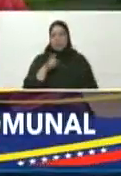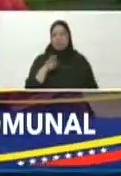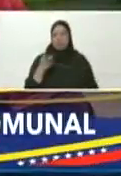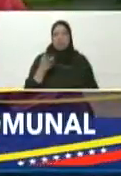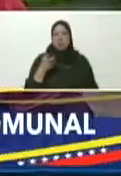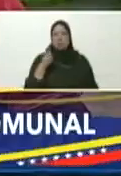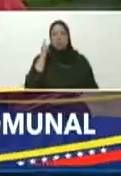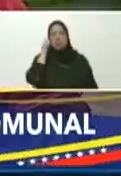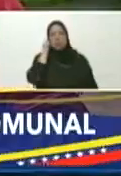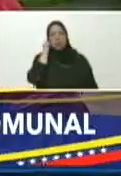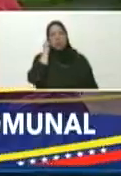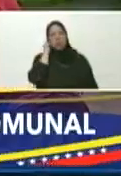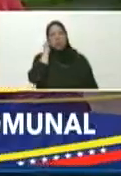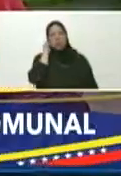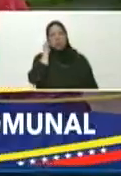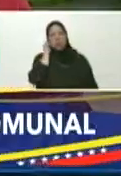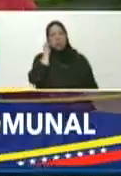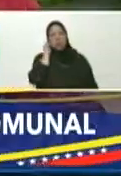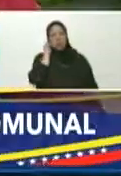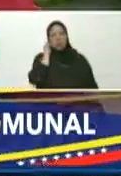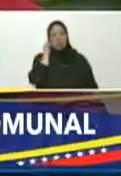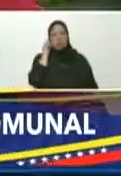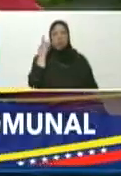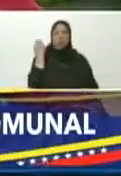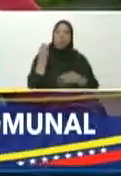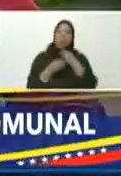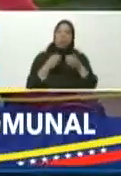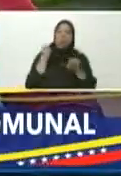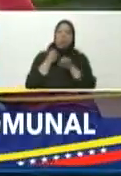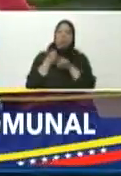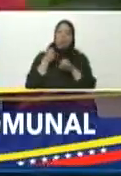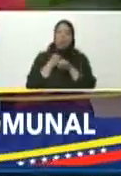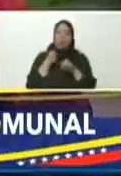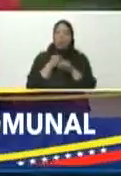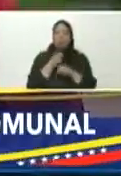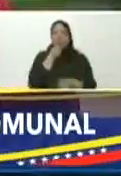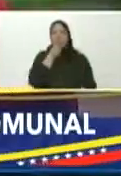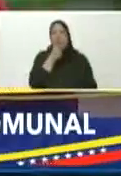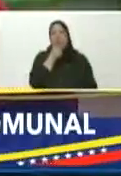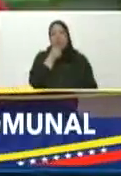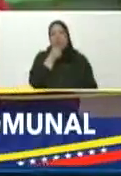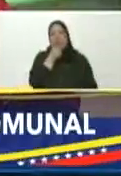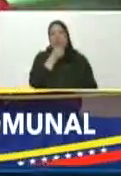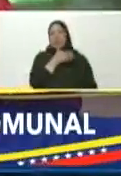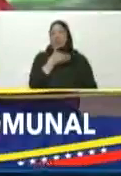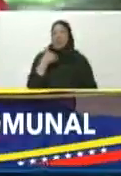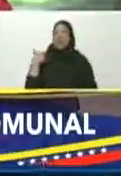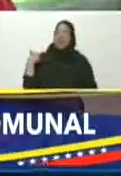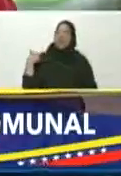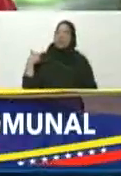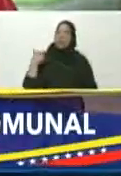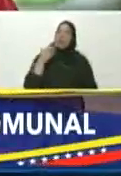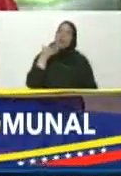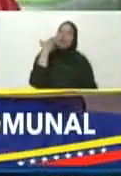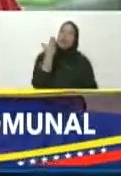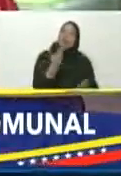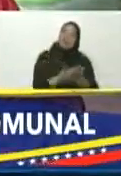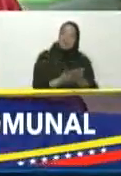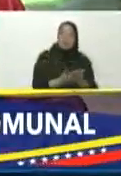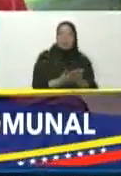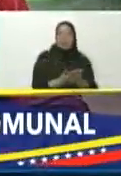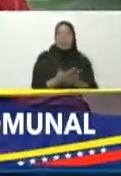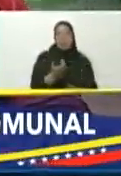vamos a honrar, las vamos a cumplir, pero vaya qué trabajo se ha hecho. Y aquí quiero de verdad agradecerle